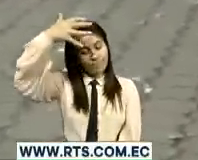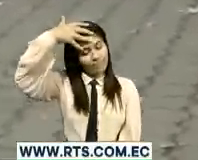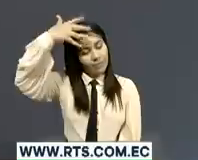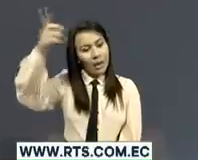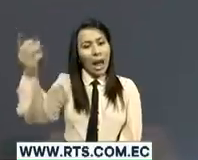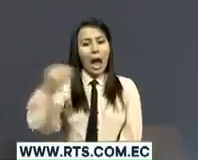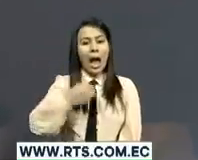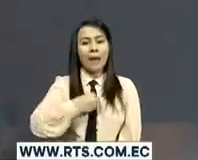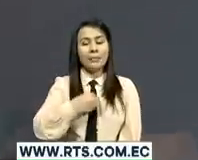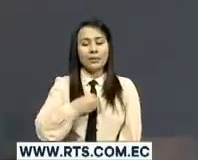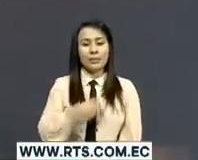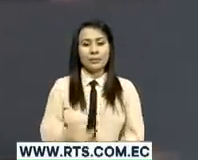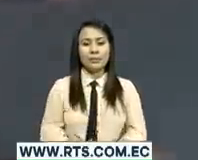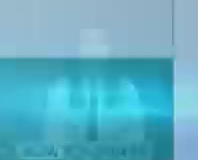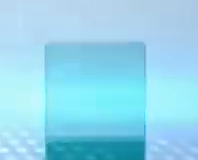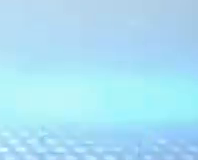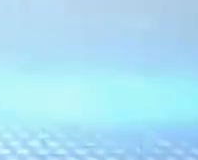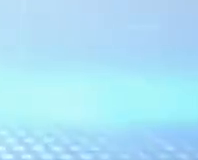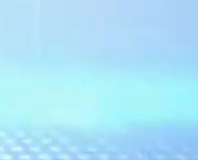Gisela Moreira Lor.